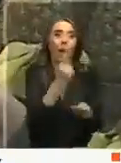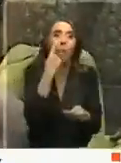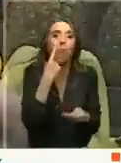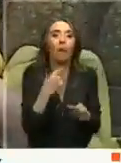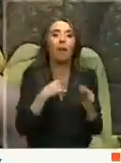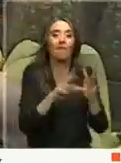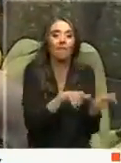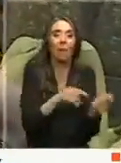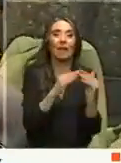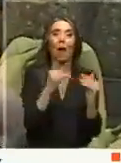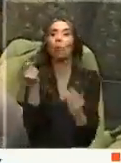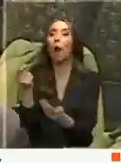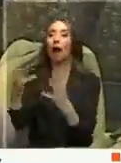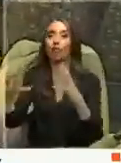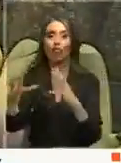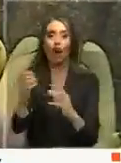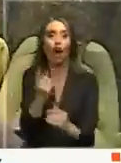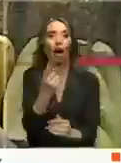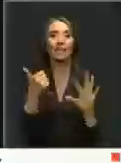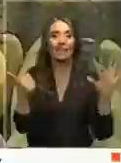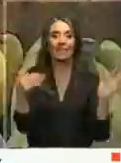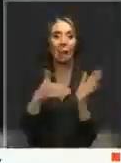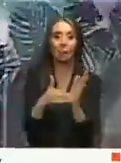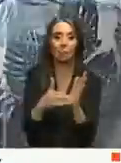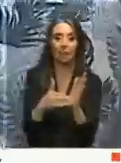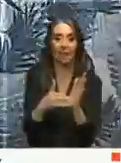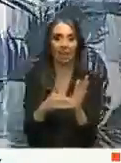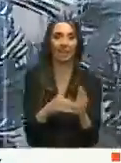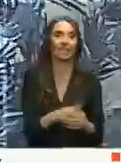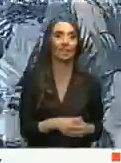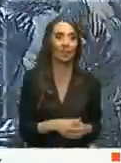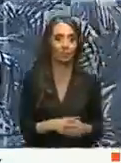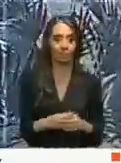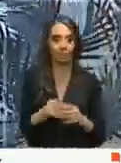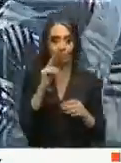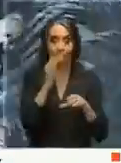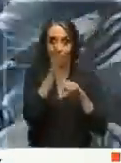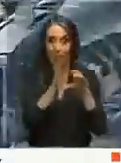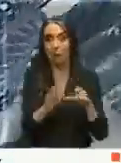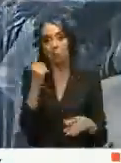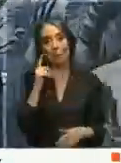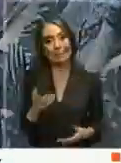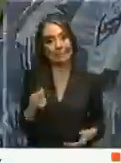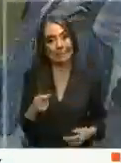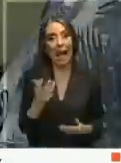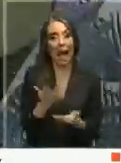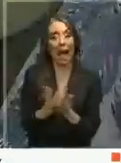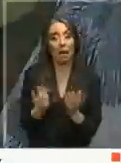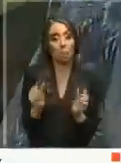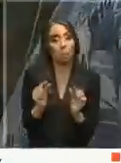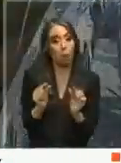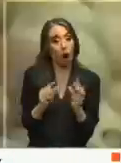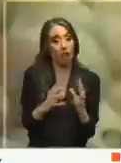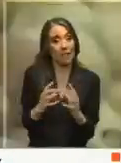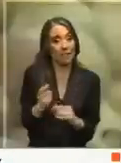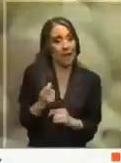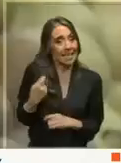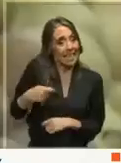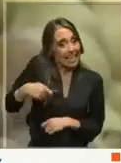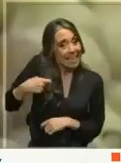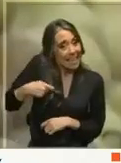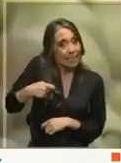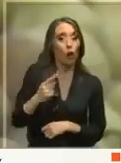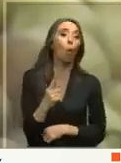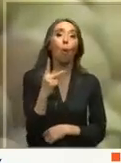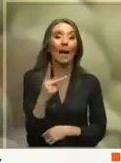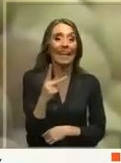esta? Como 6.000 pesos. Ahí está el pero. Como hay pocas, su precio está algo elevado. El kilo